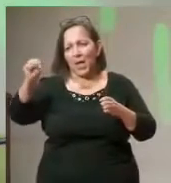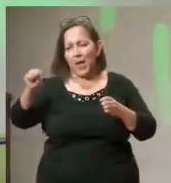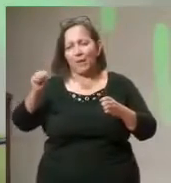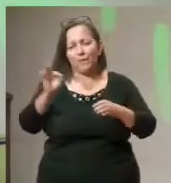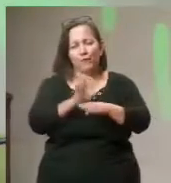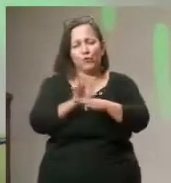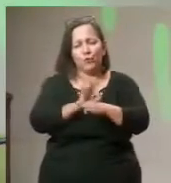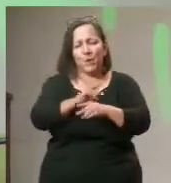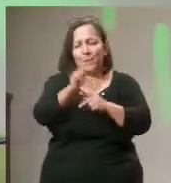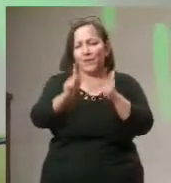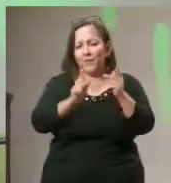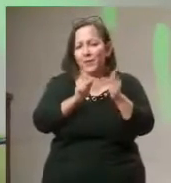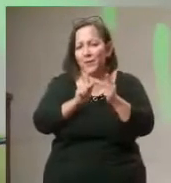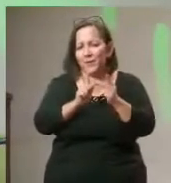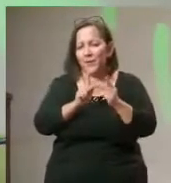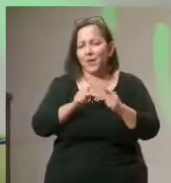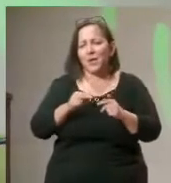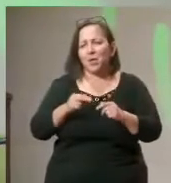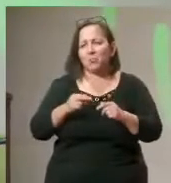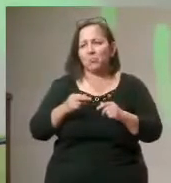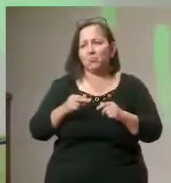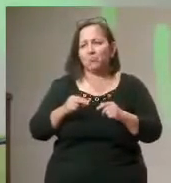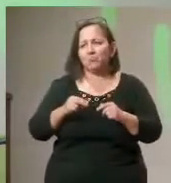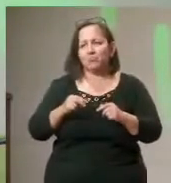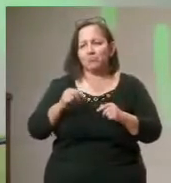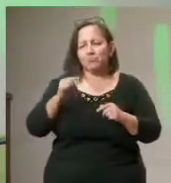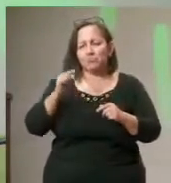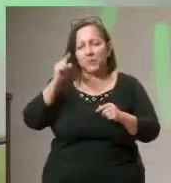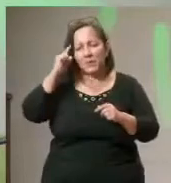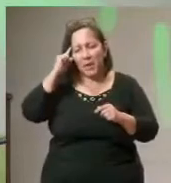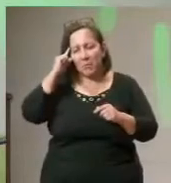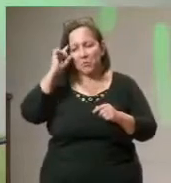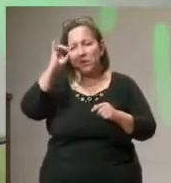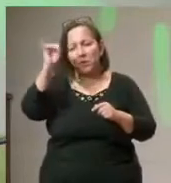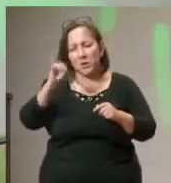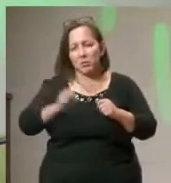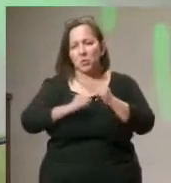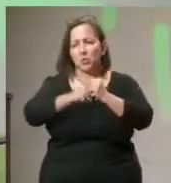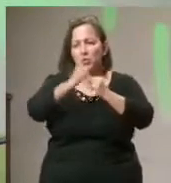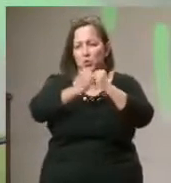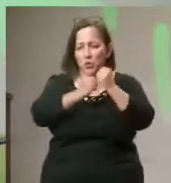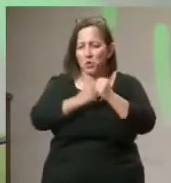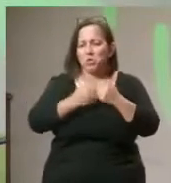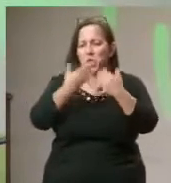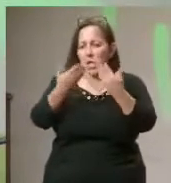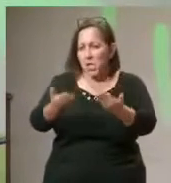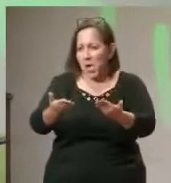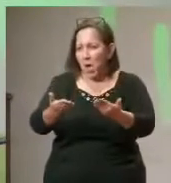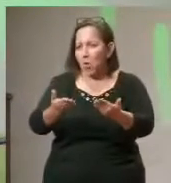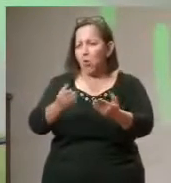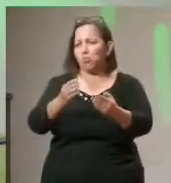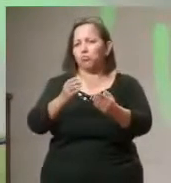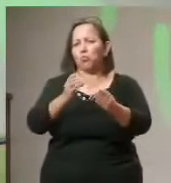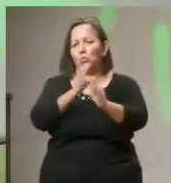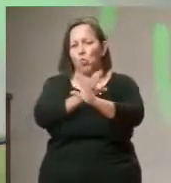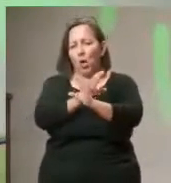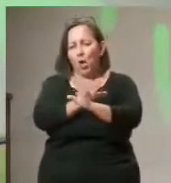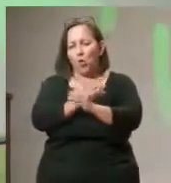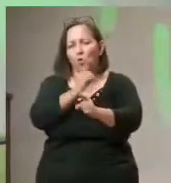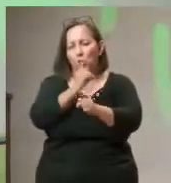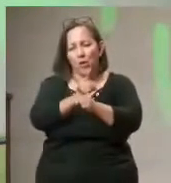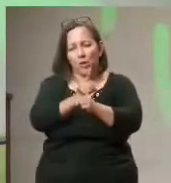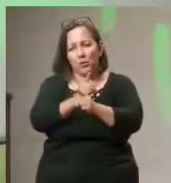funcionaran perfectamente, asumamos que se diseñaron, se construyeron y se les da un mantenimiento adecuado en todo